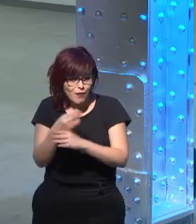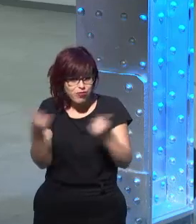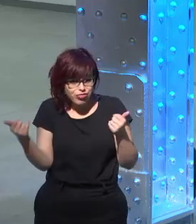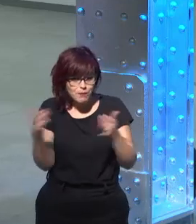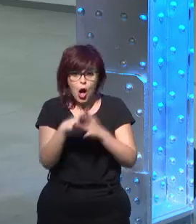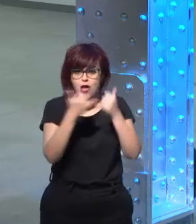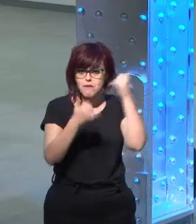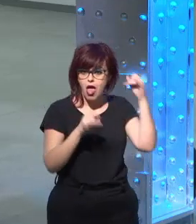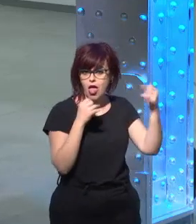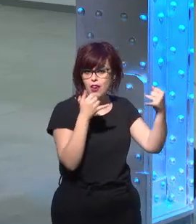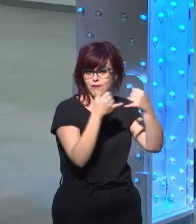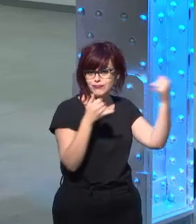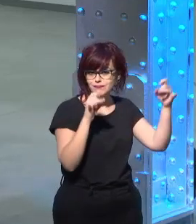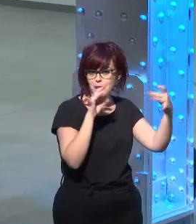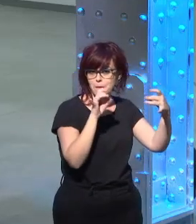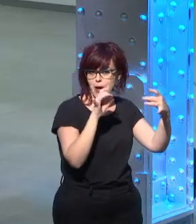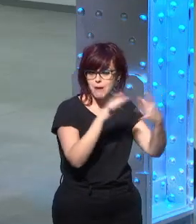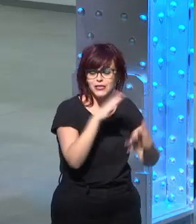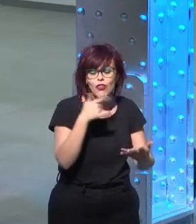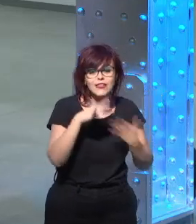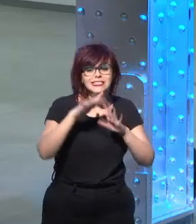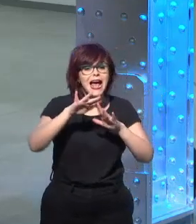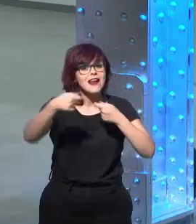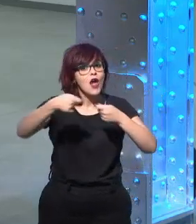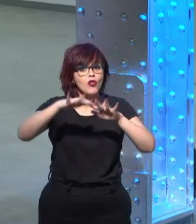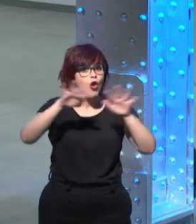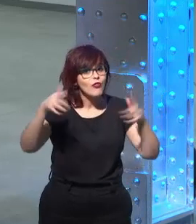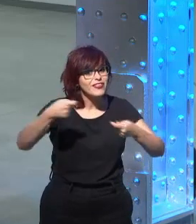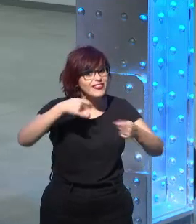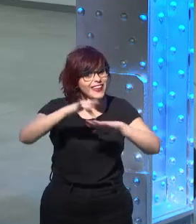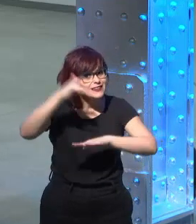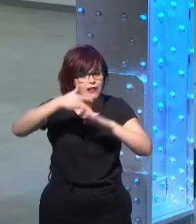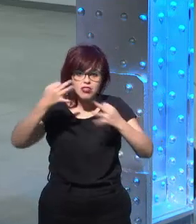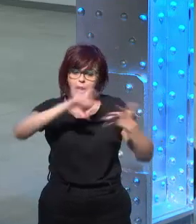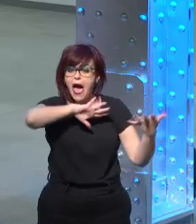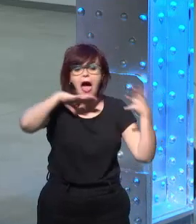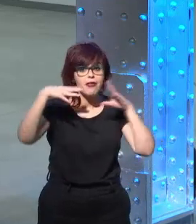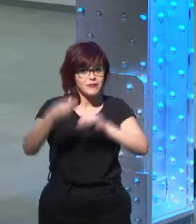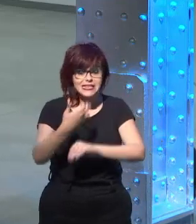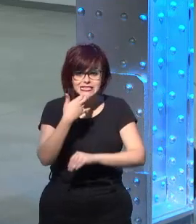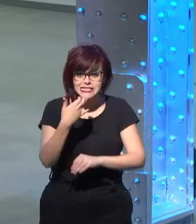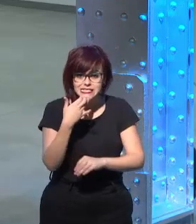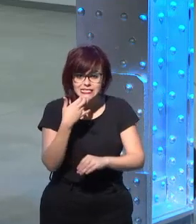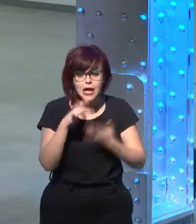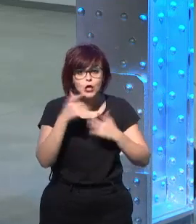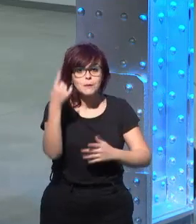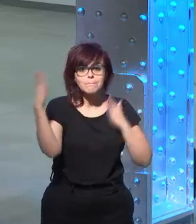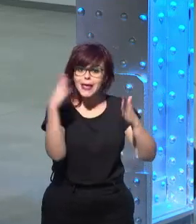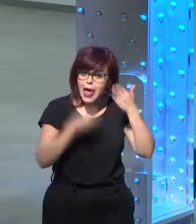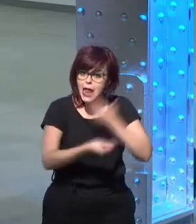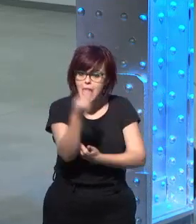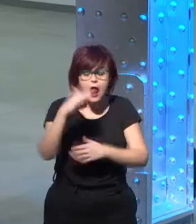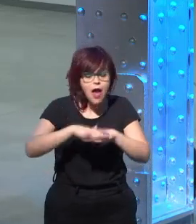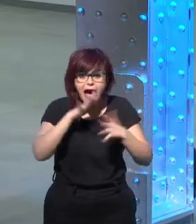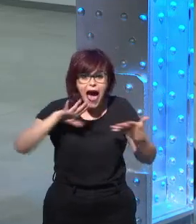no todo el mundo se adapta con la misma facilidad. Sin lugar a duda, los que no tienen que adaptarse son los millennials, porque